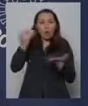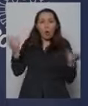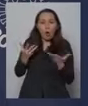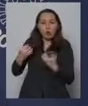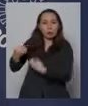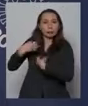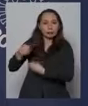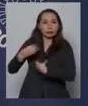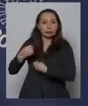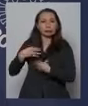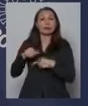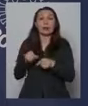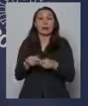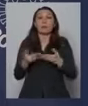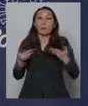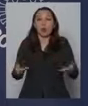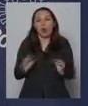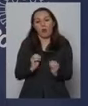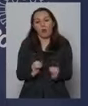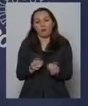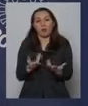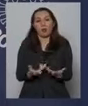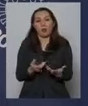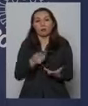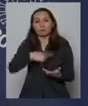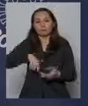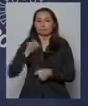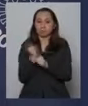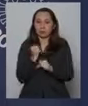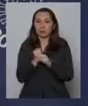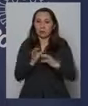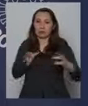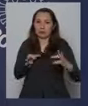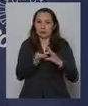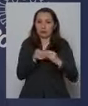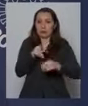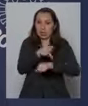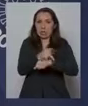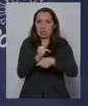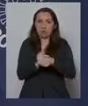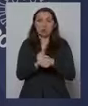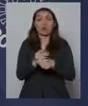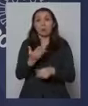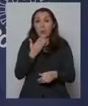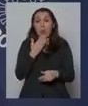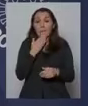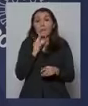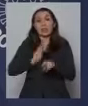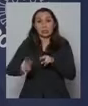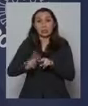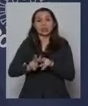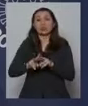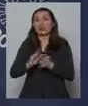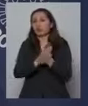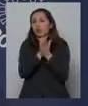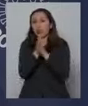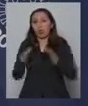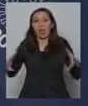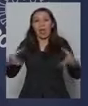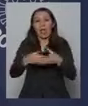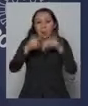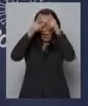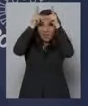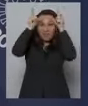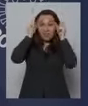esas capacitaciones. Por lo tanto, obviamente estamos trabajando con ellos como también lo estamos realizando con todo el equipo de